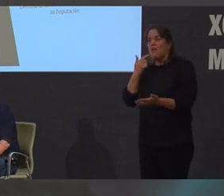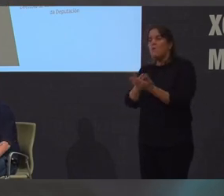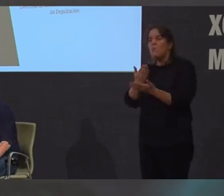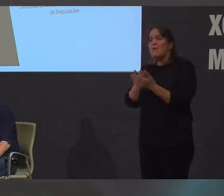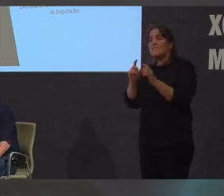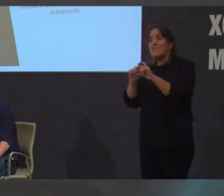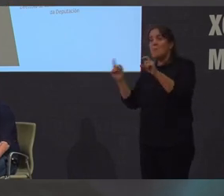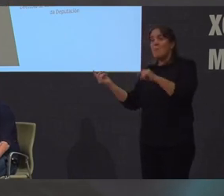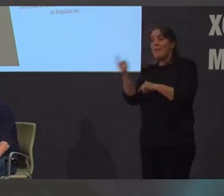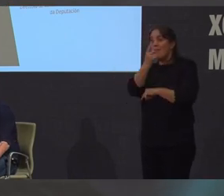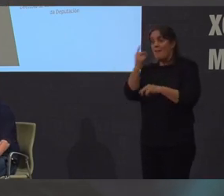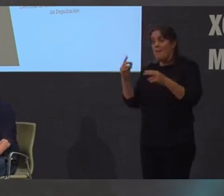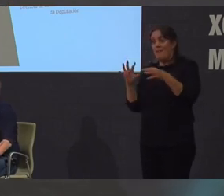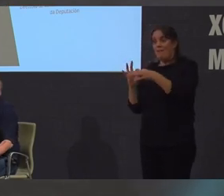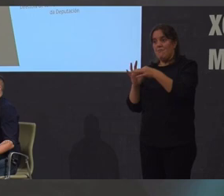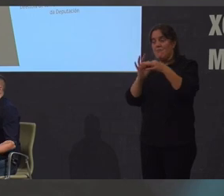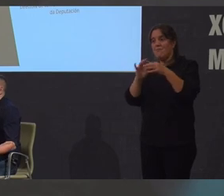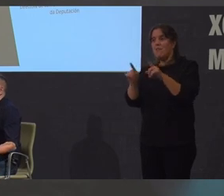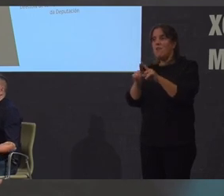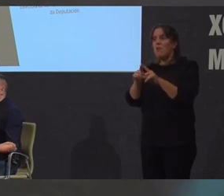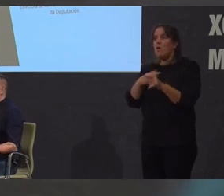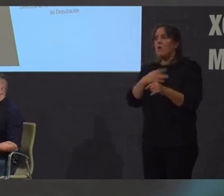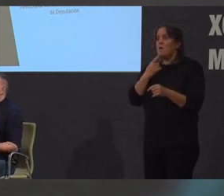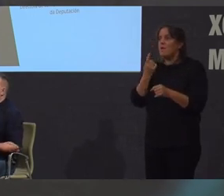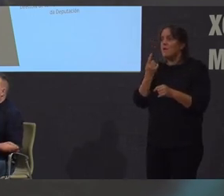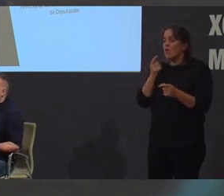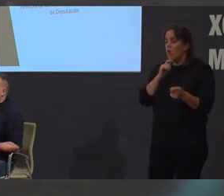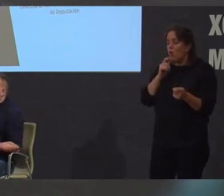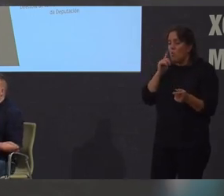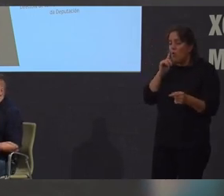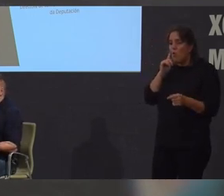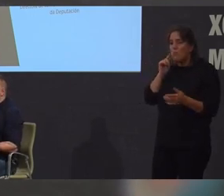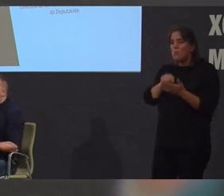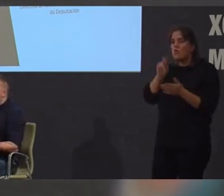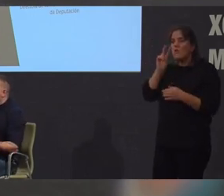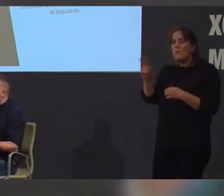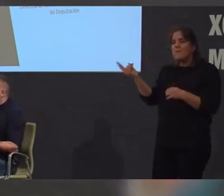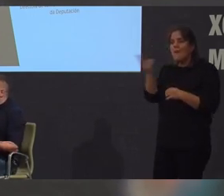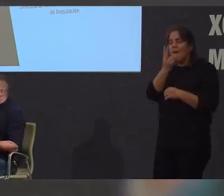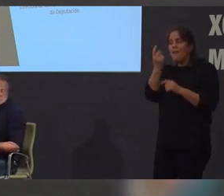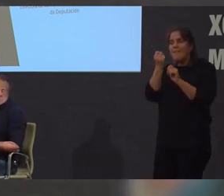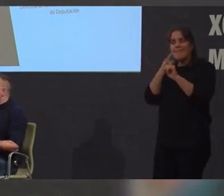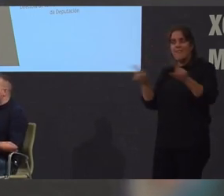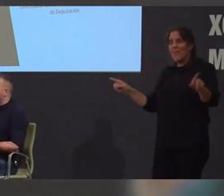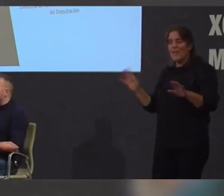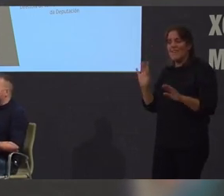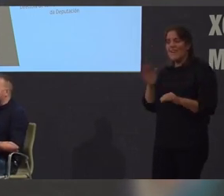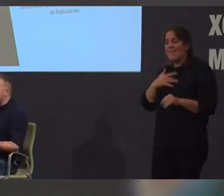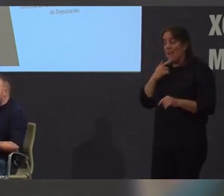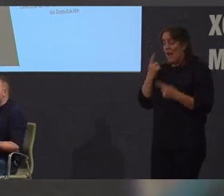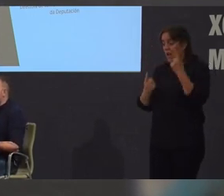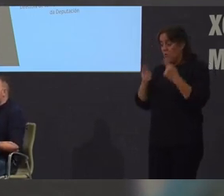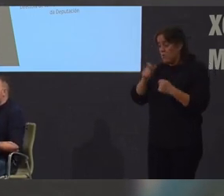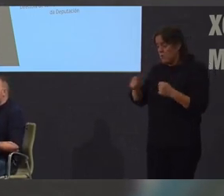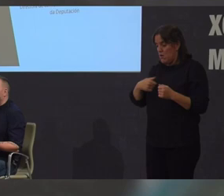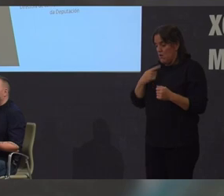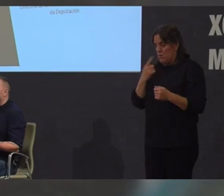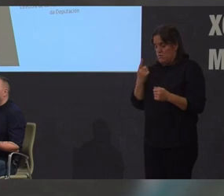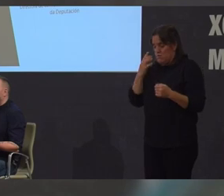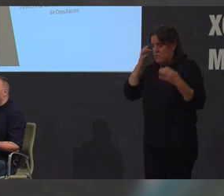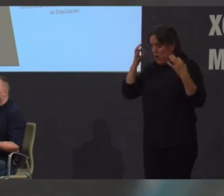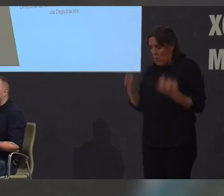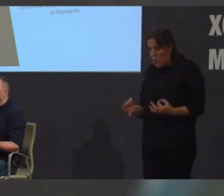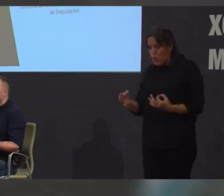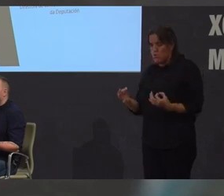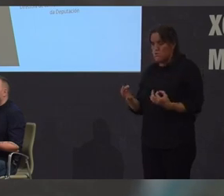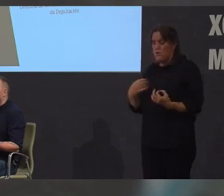habido una doble vara simplemente en la percepción. Porque yo seguramente, incluso los que estamos muy convencidos, nos parece